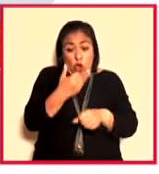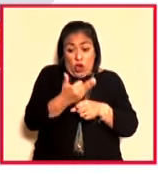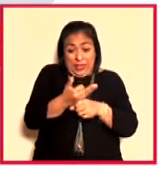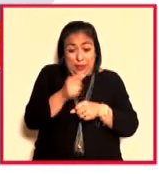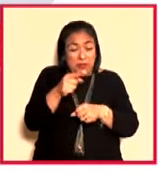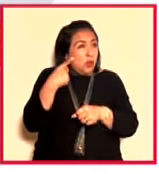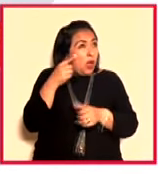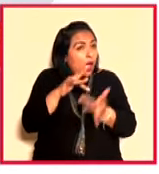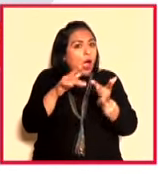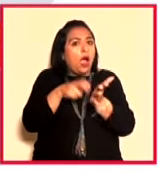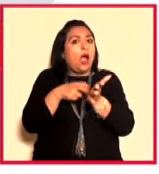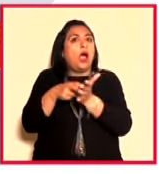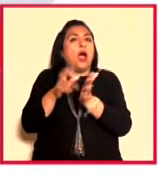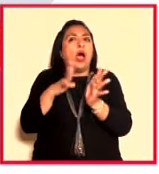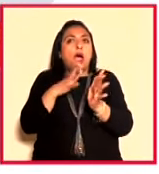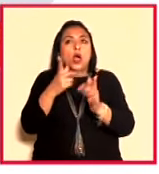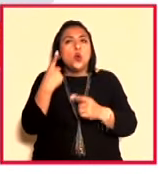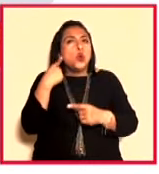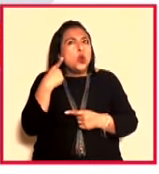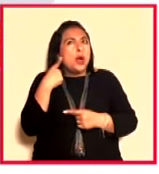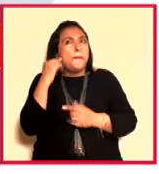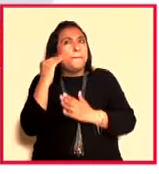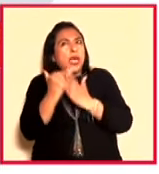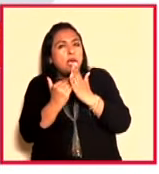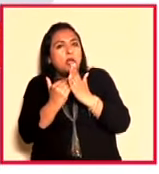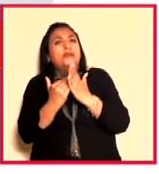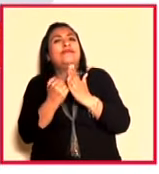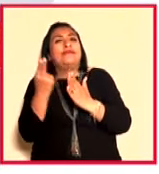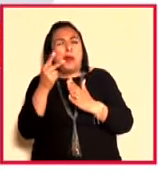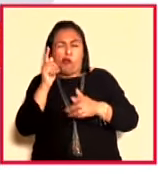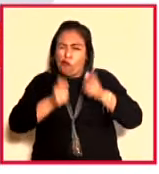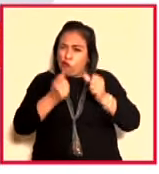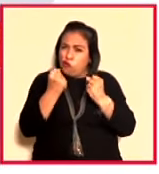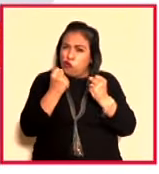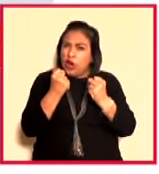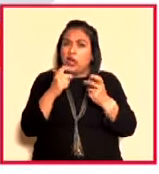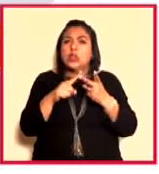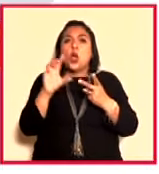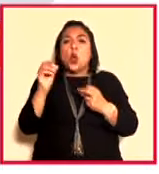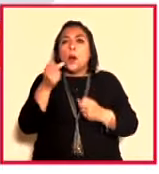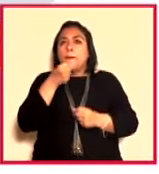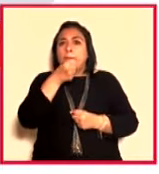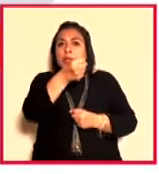tocando. Si un instrumento se escucha menos, tiene que tocar más fuerte o acercarse,